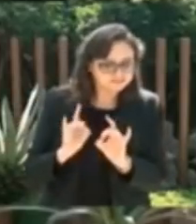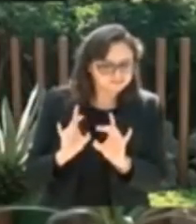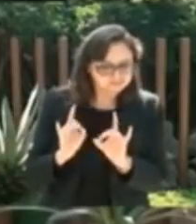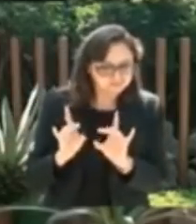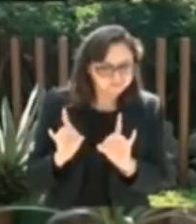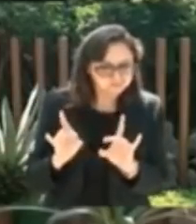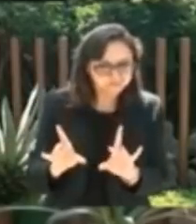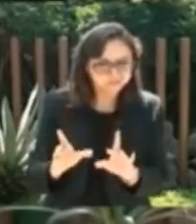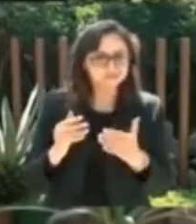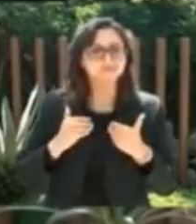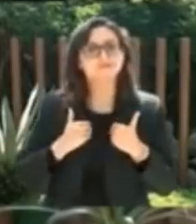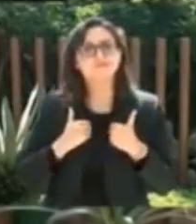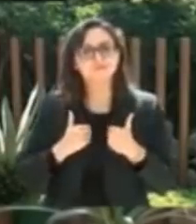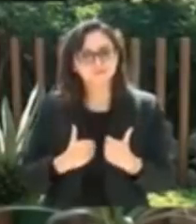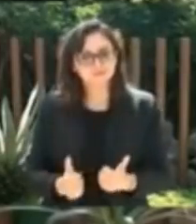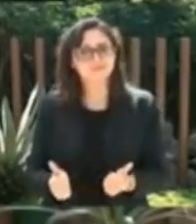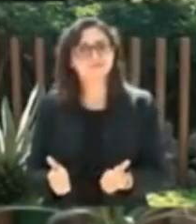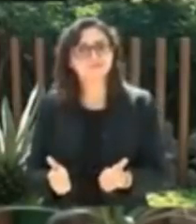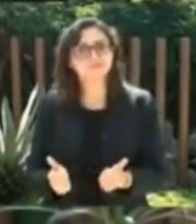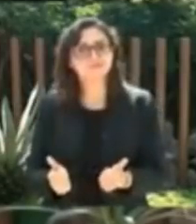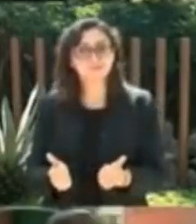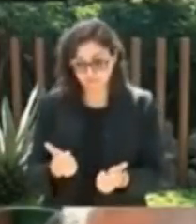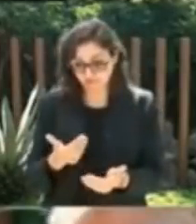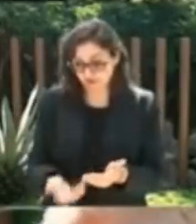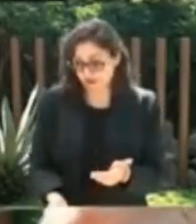y lo que todavía